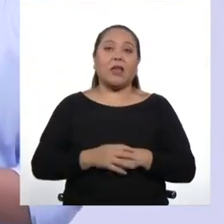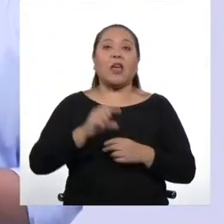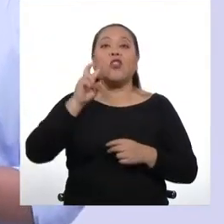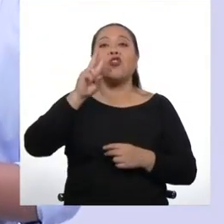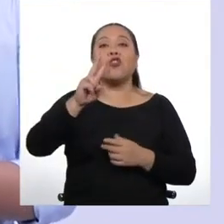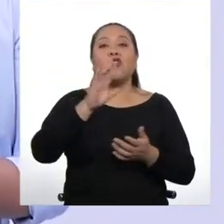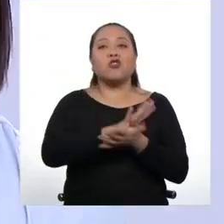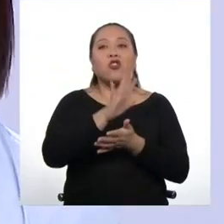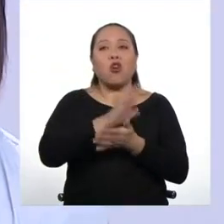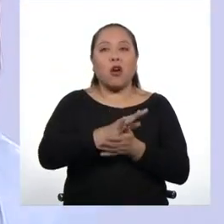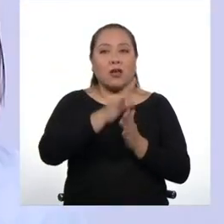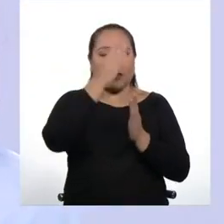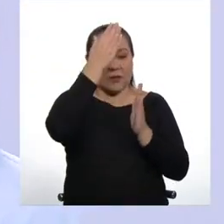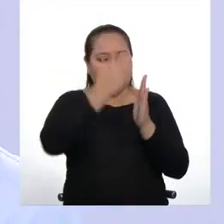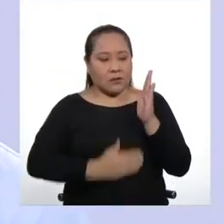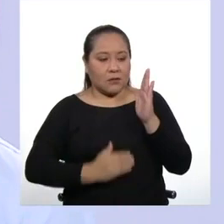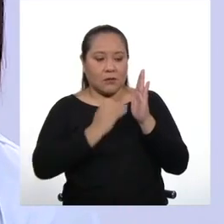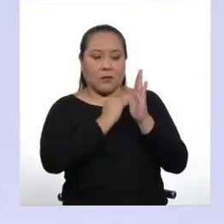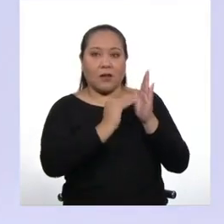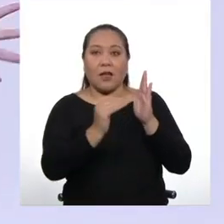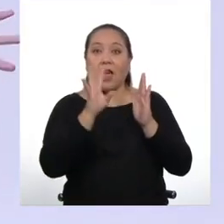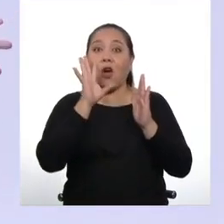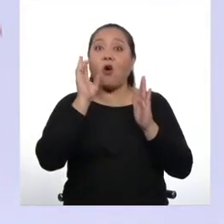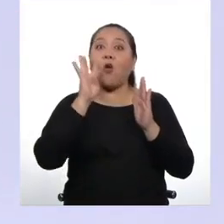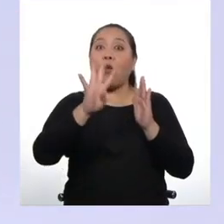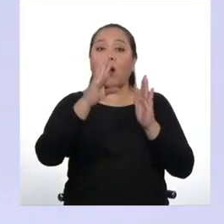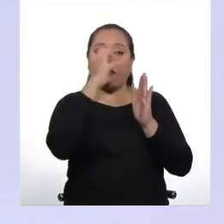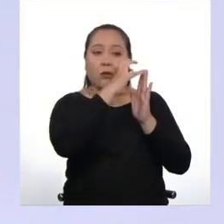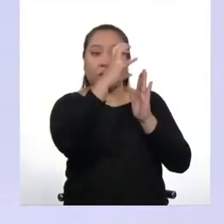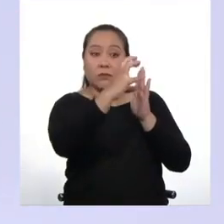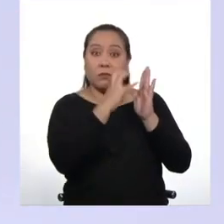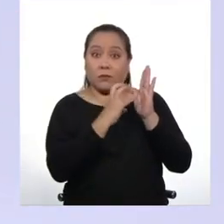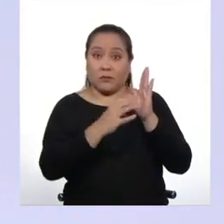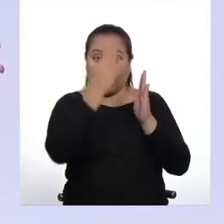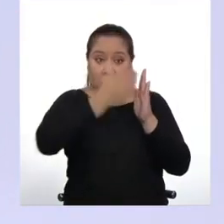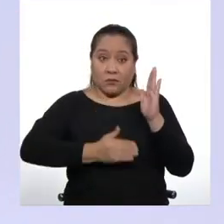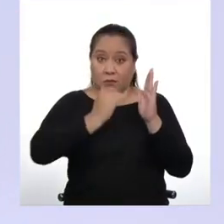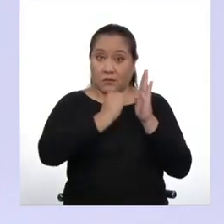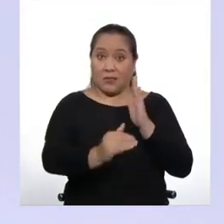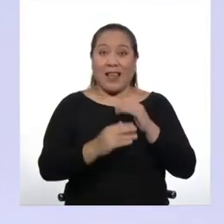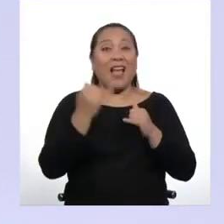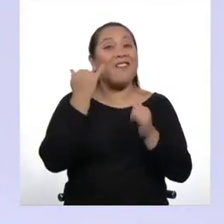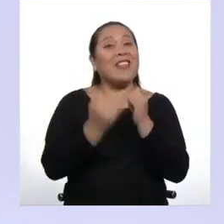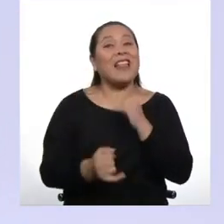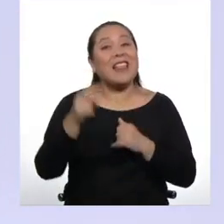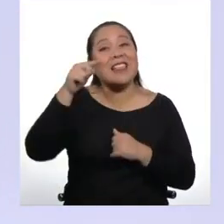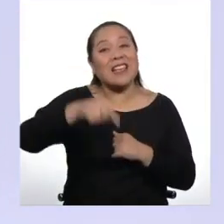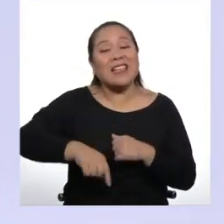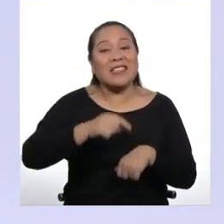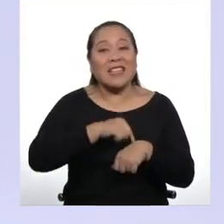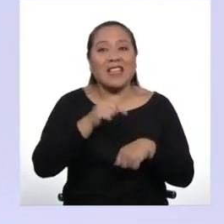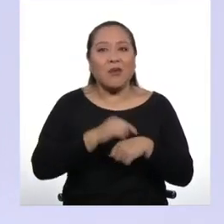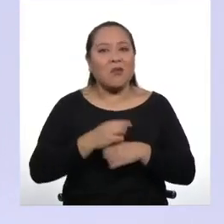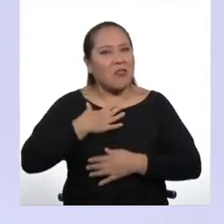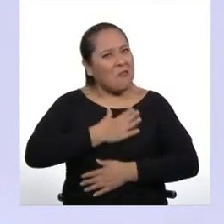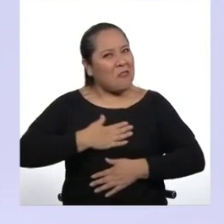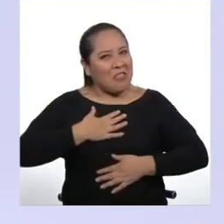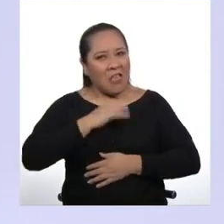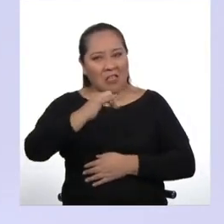hojas marcadas y divididas en 4. Hemos llegado al final de esta experiencia y espero que lo hayas disfrutado y aprendido